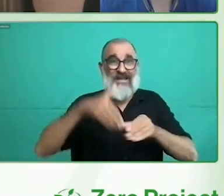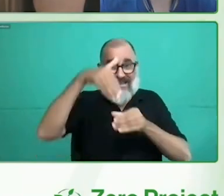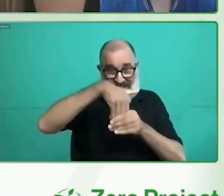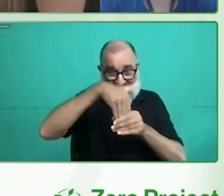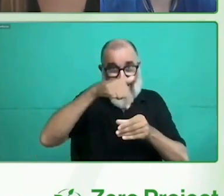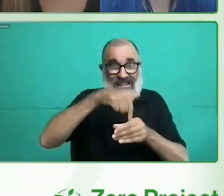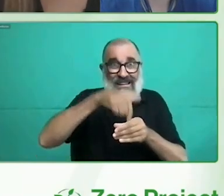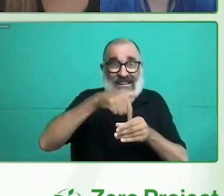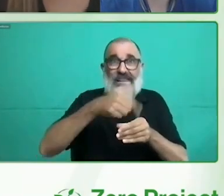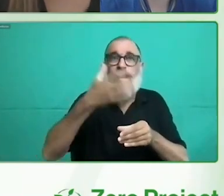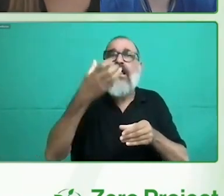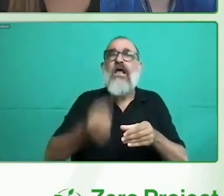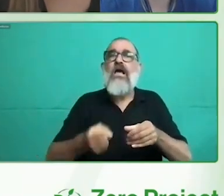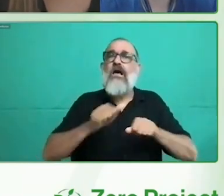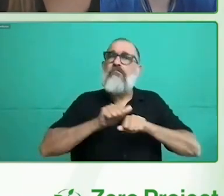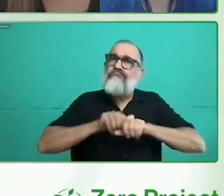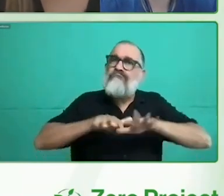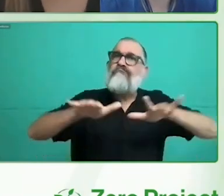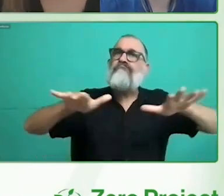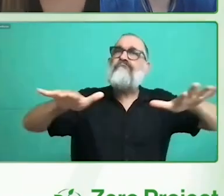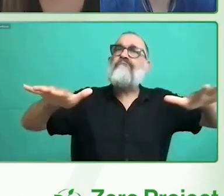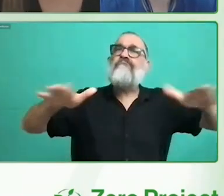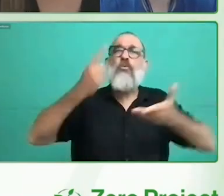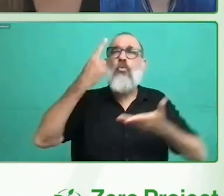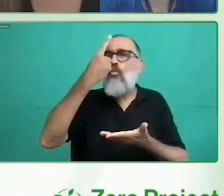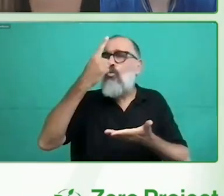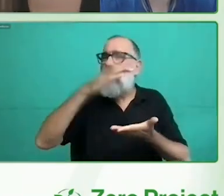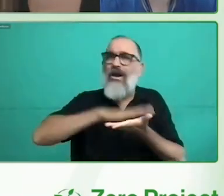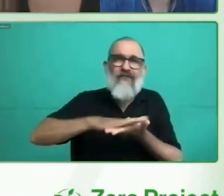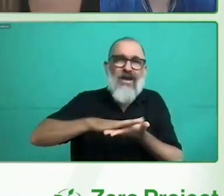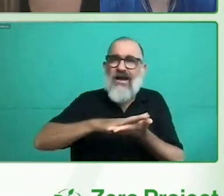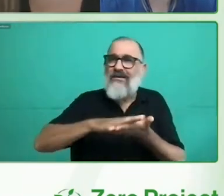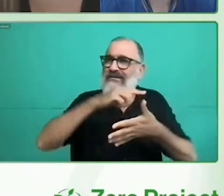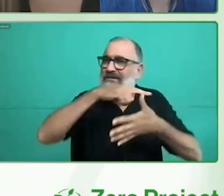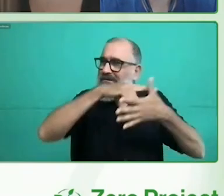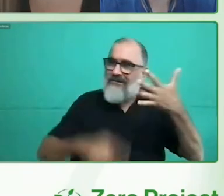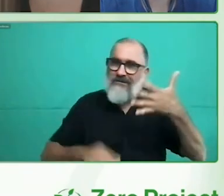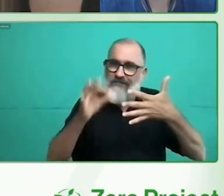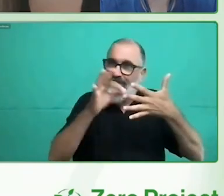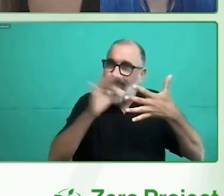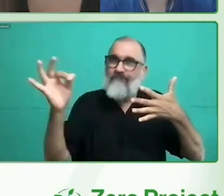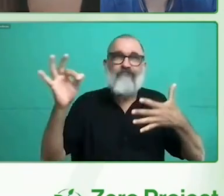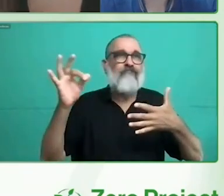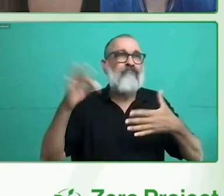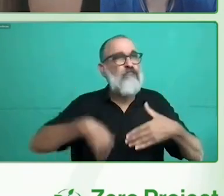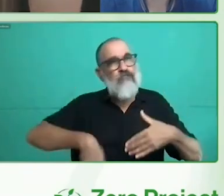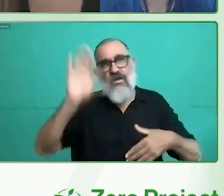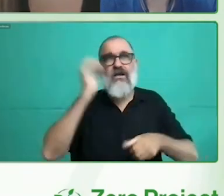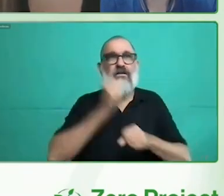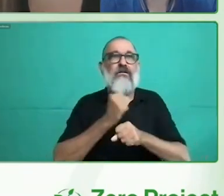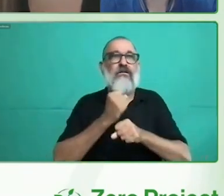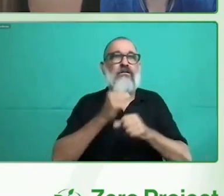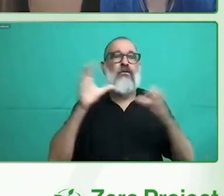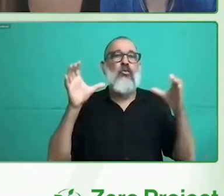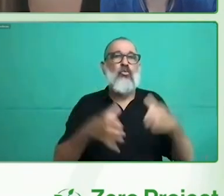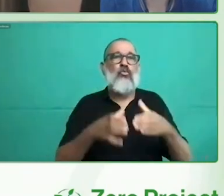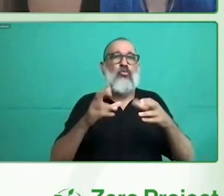en plataformas como es el caso de la América Accesible, por ejemplo, inspirando otras regiones del mundo a que se